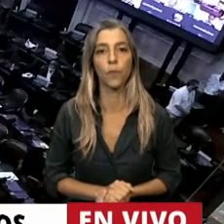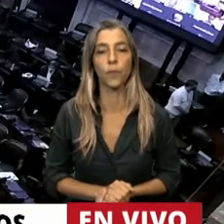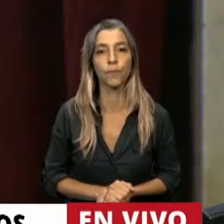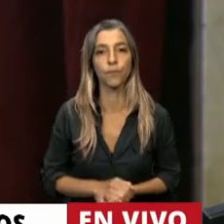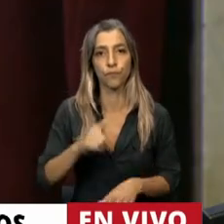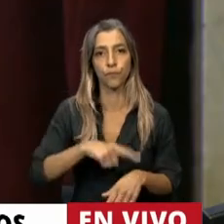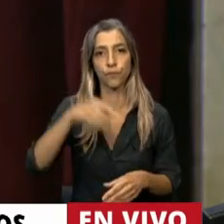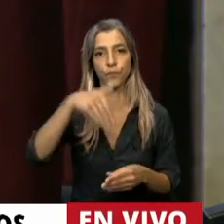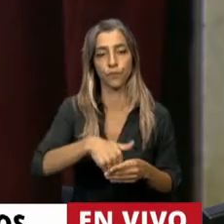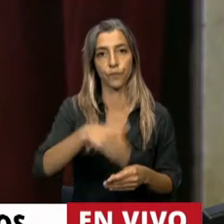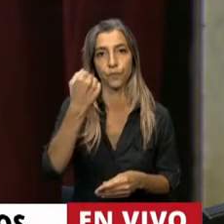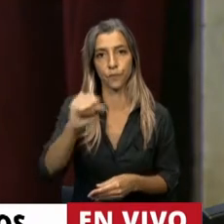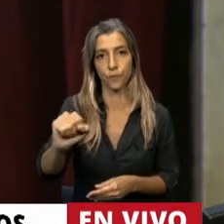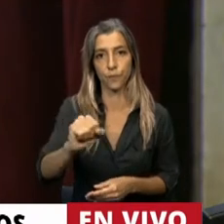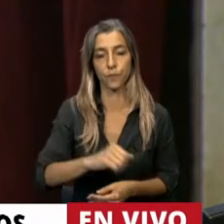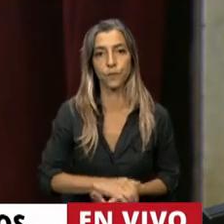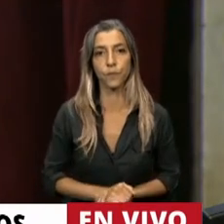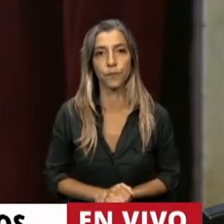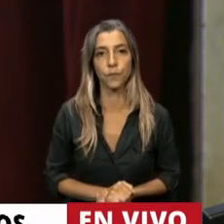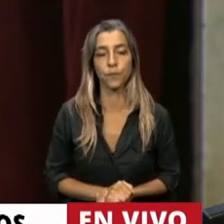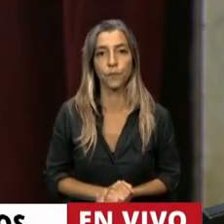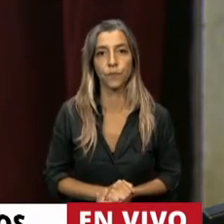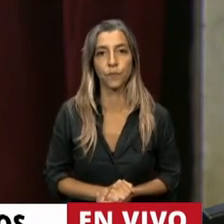ausente a la hora de votar